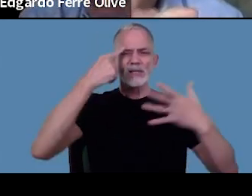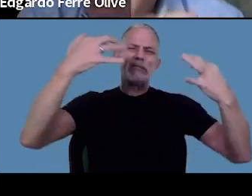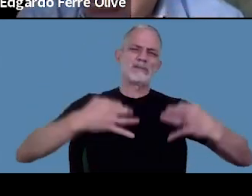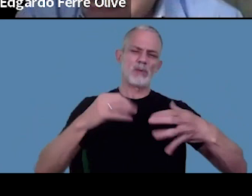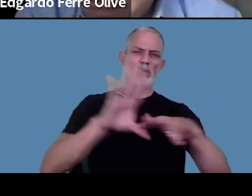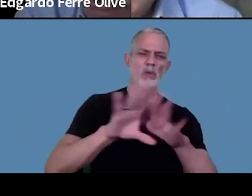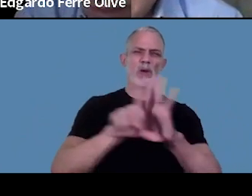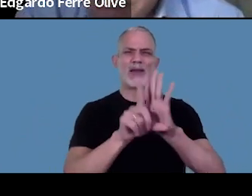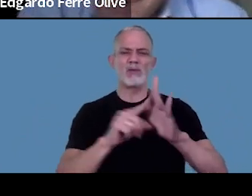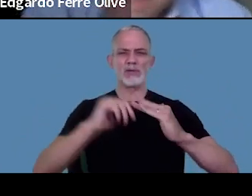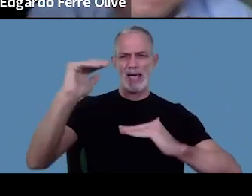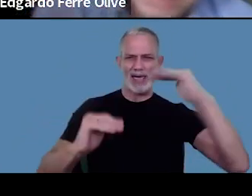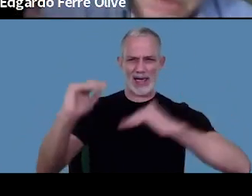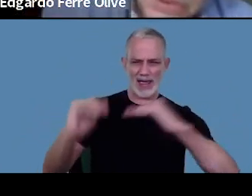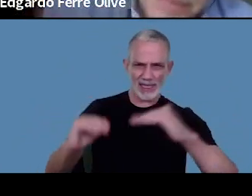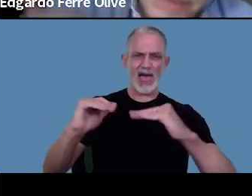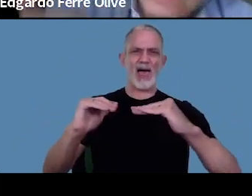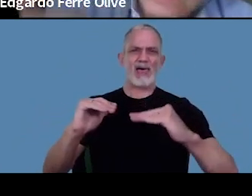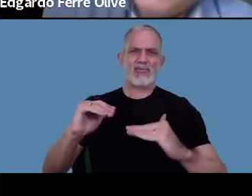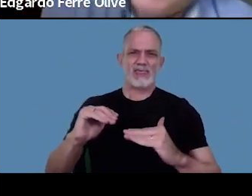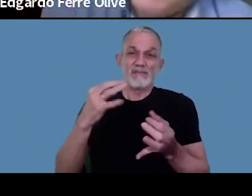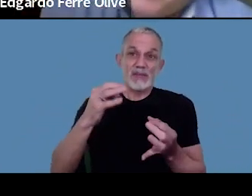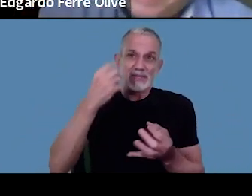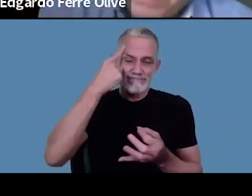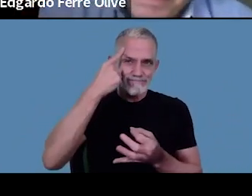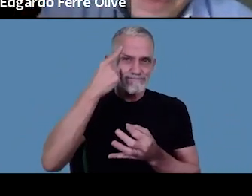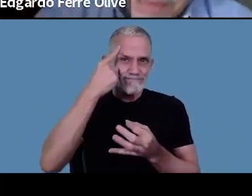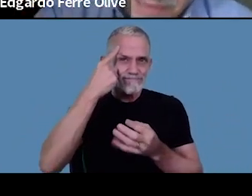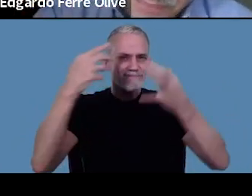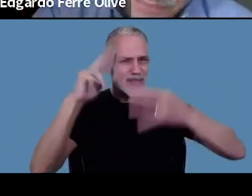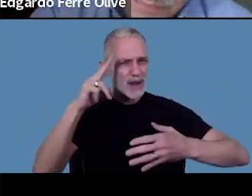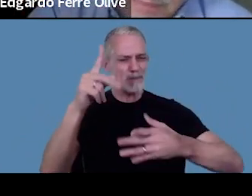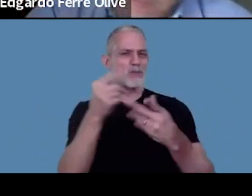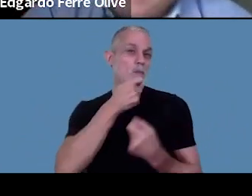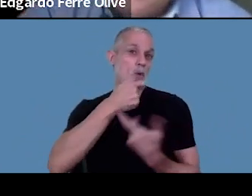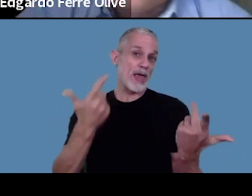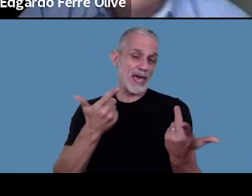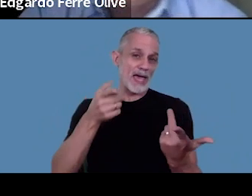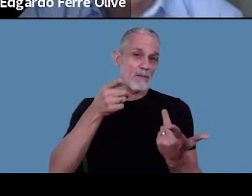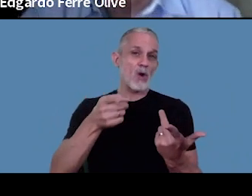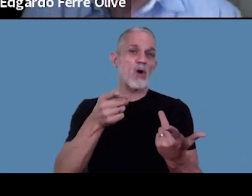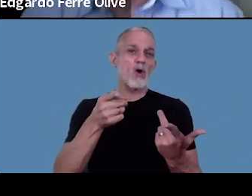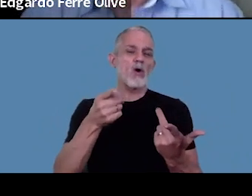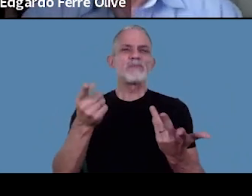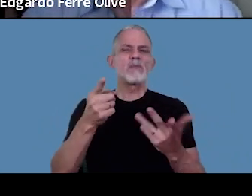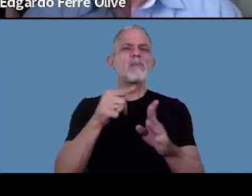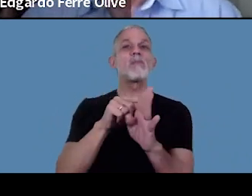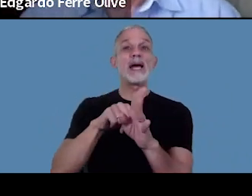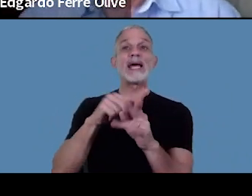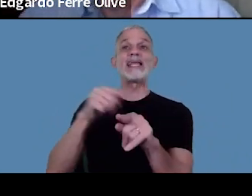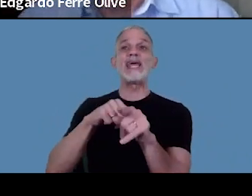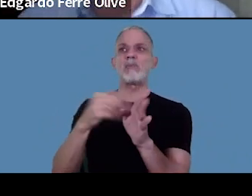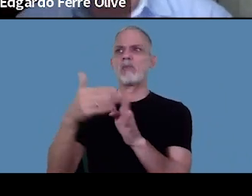legalidad, equidad. Hay que tener algunos aspectos en cuenta particulares, como puede ser la retroactividad, porque